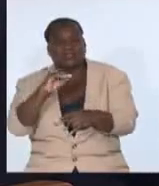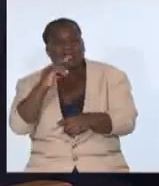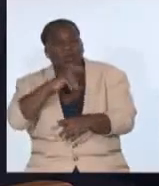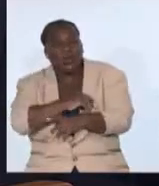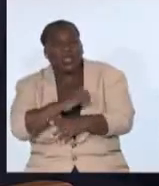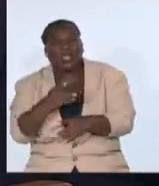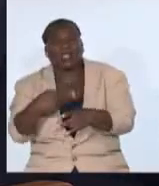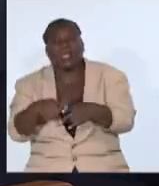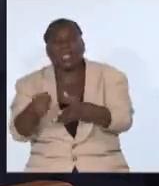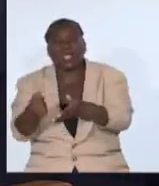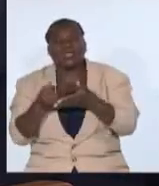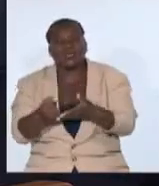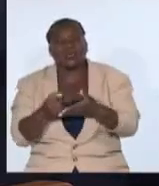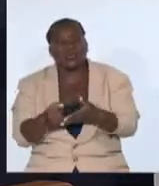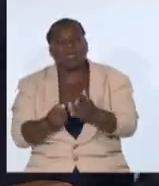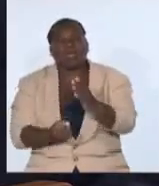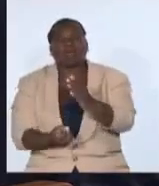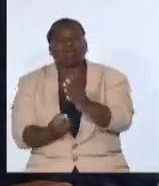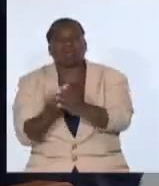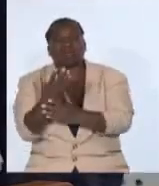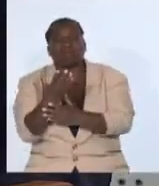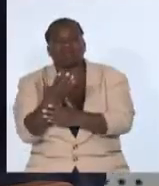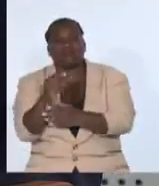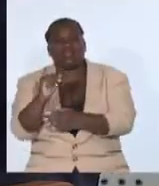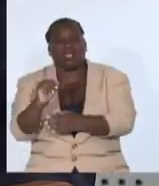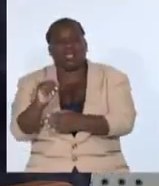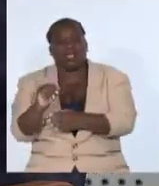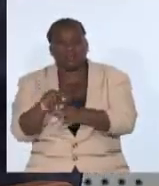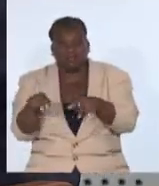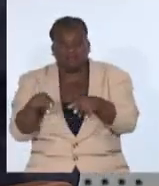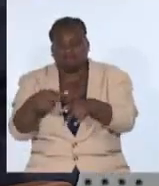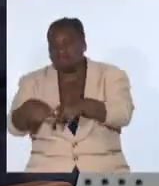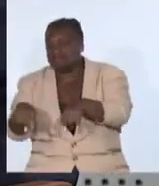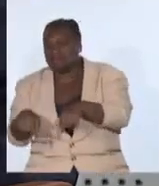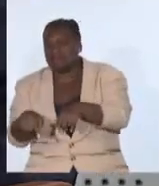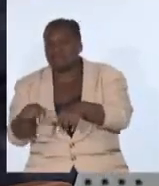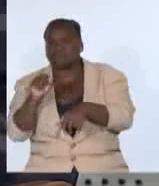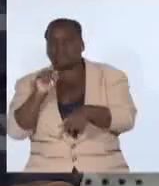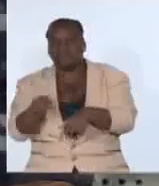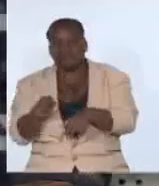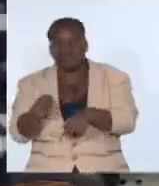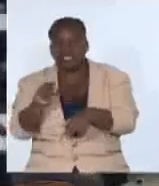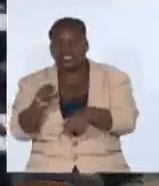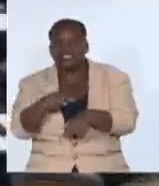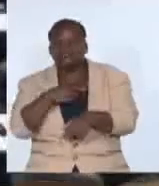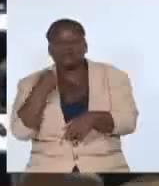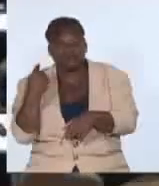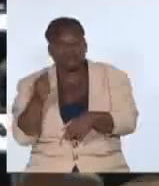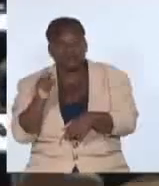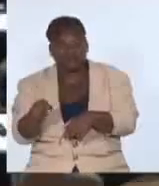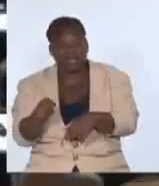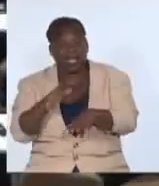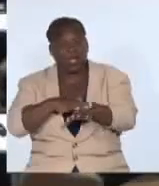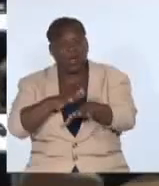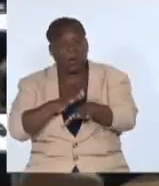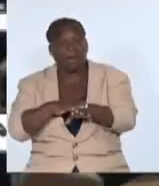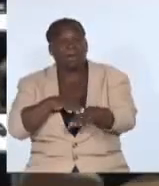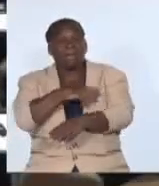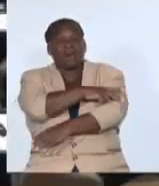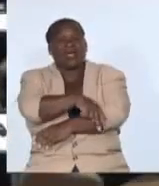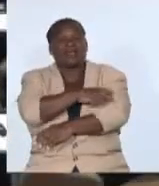para la creación de capacidades esa ausencia conduce a que los países en desarrollo